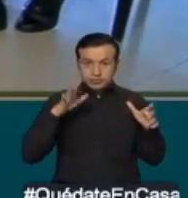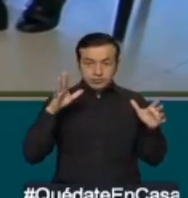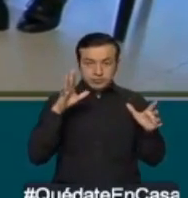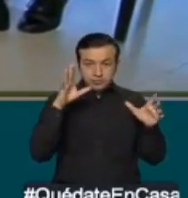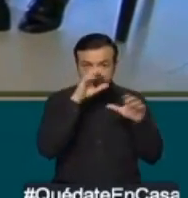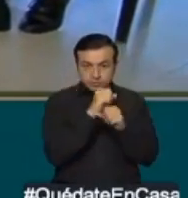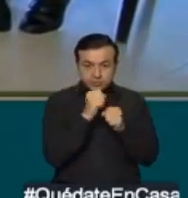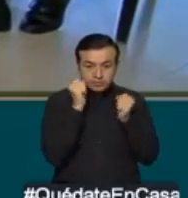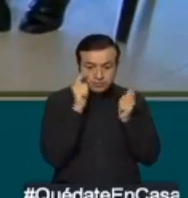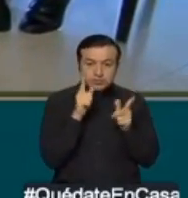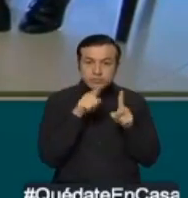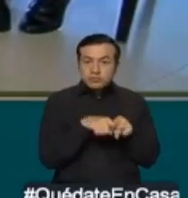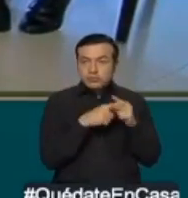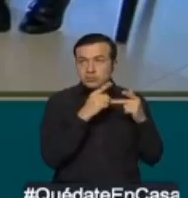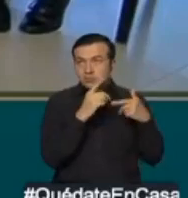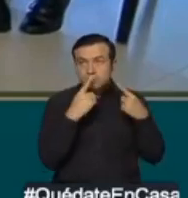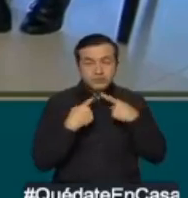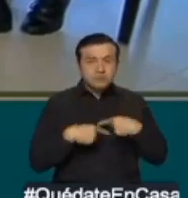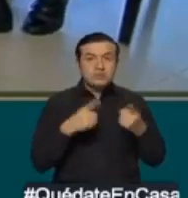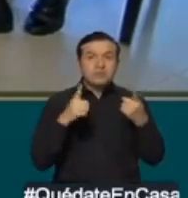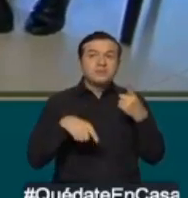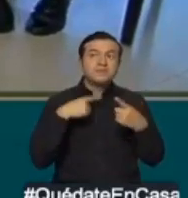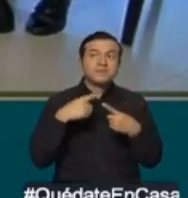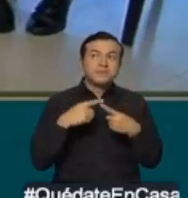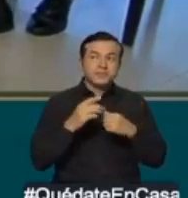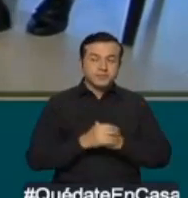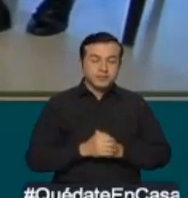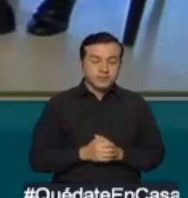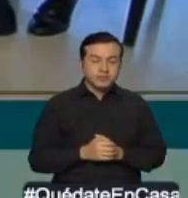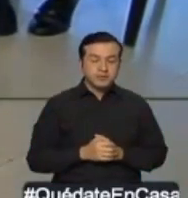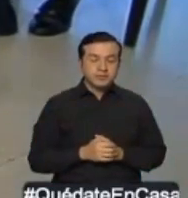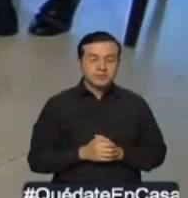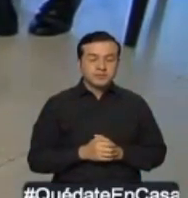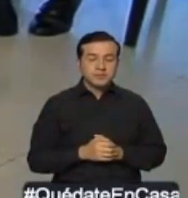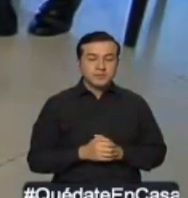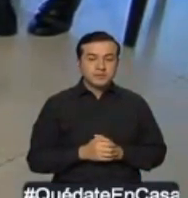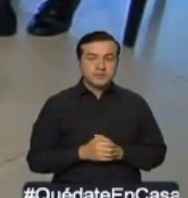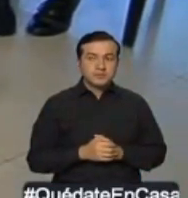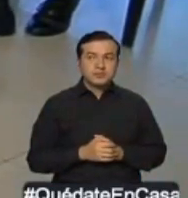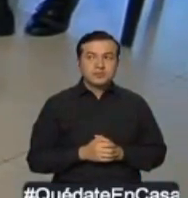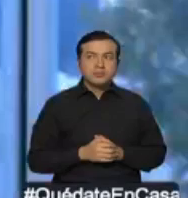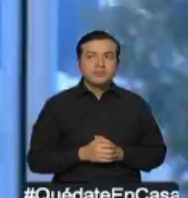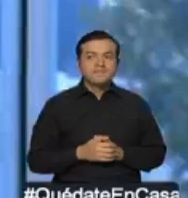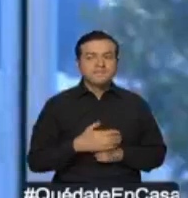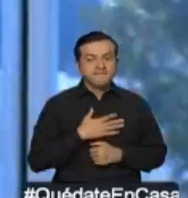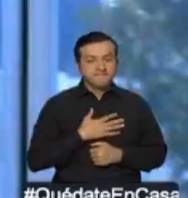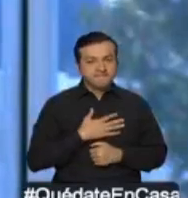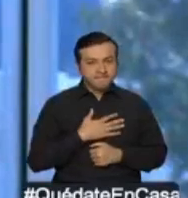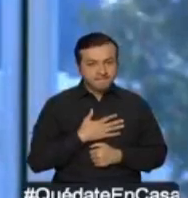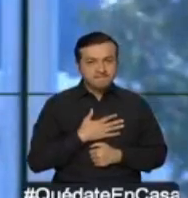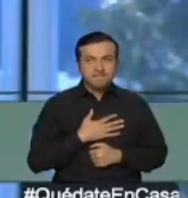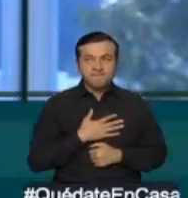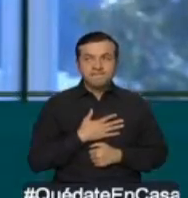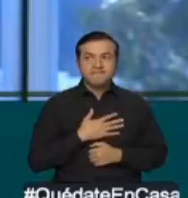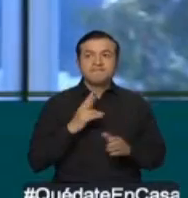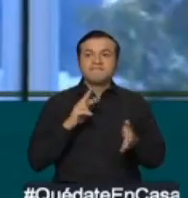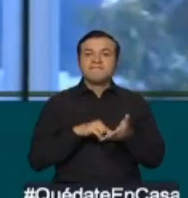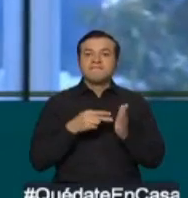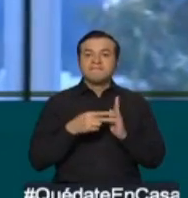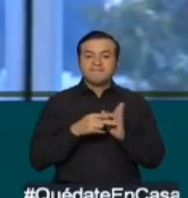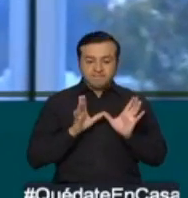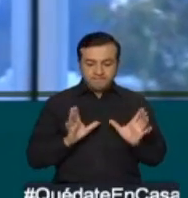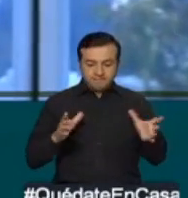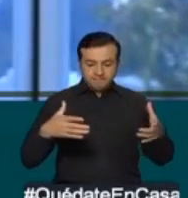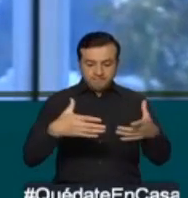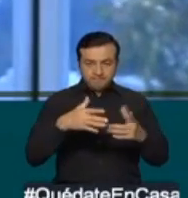queda desde cuando regirá esta declaratoria y hasta cuándo estimada fabricio que significa una